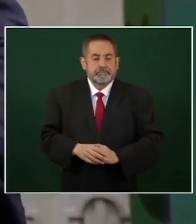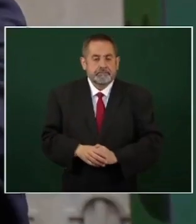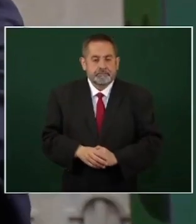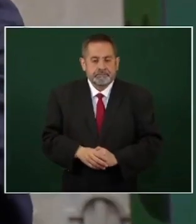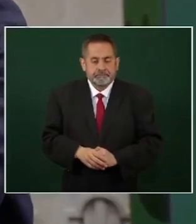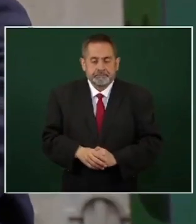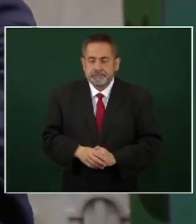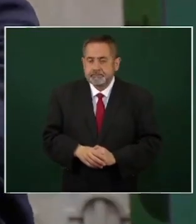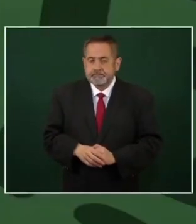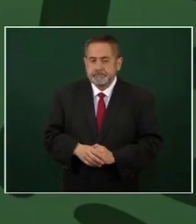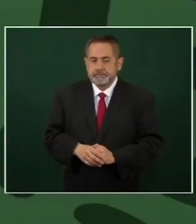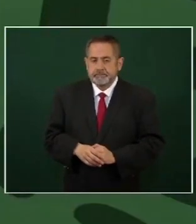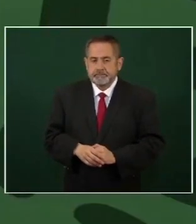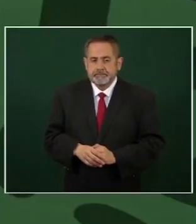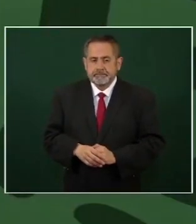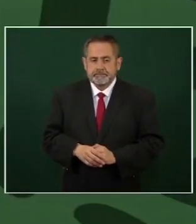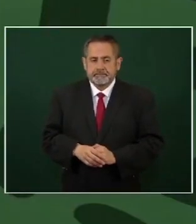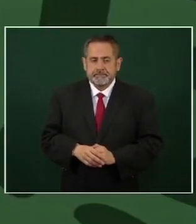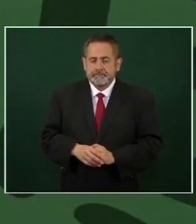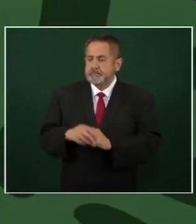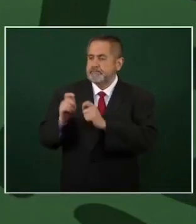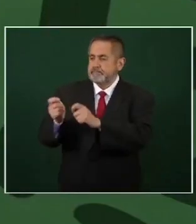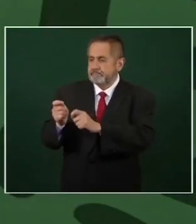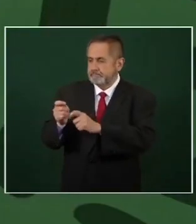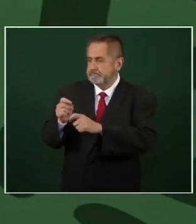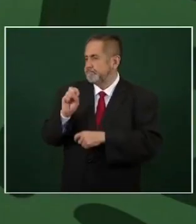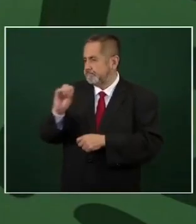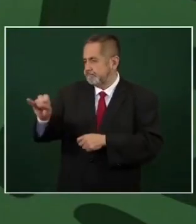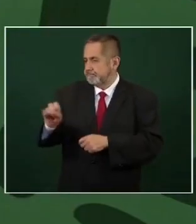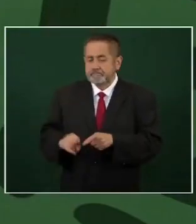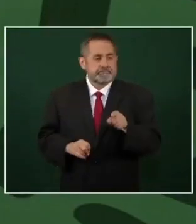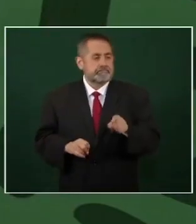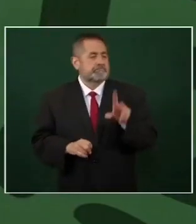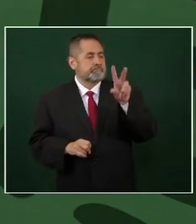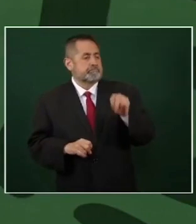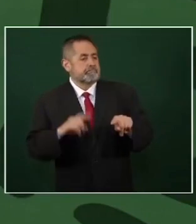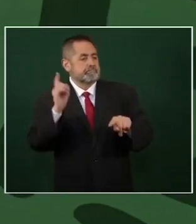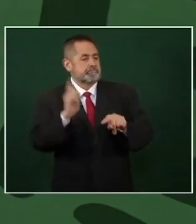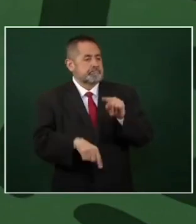y dejan sin derecho a otro.